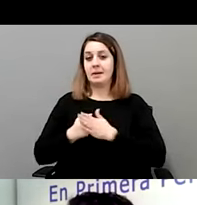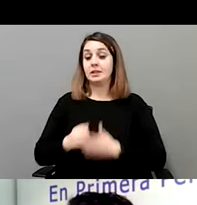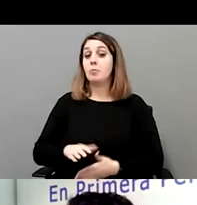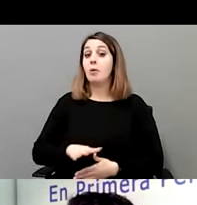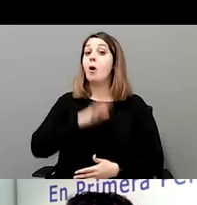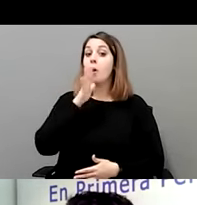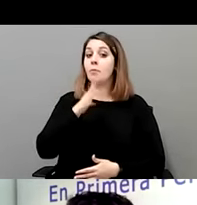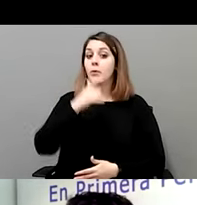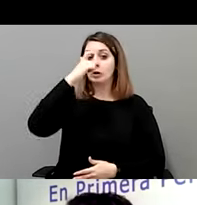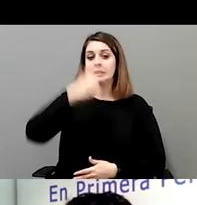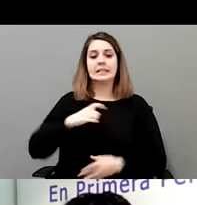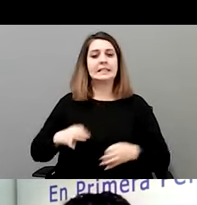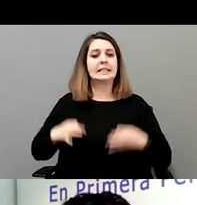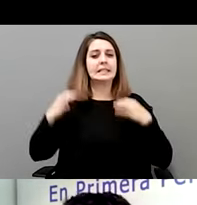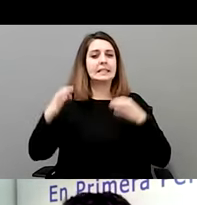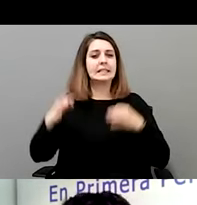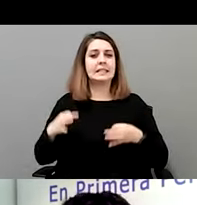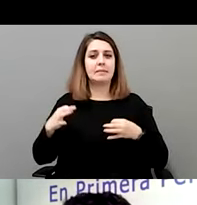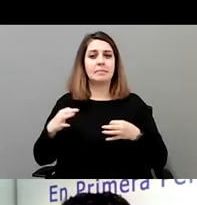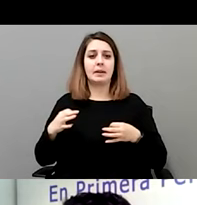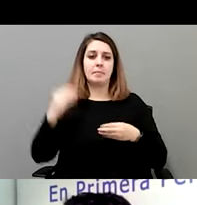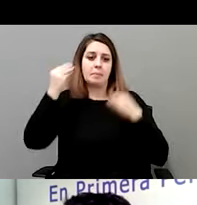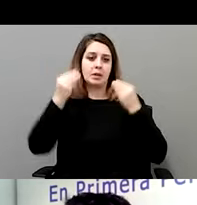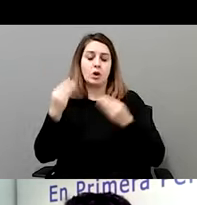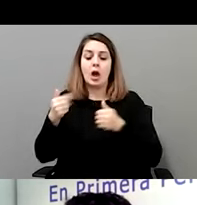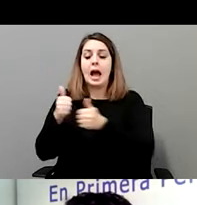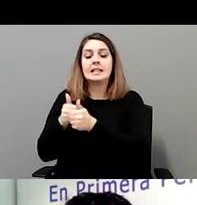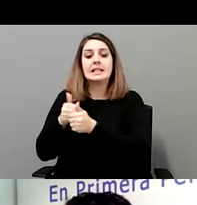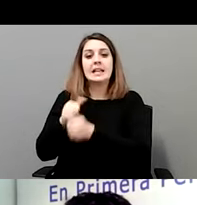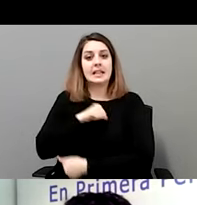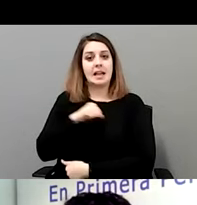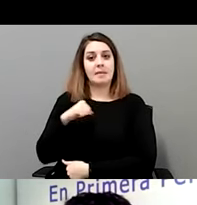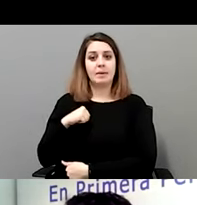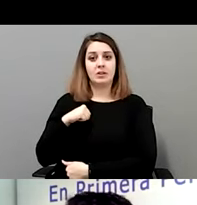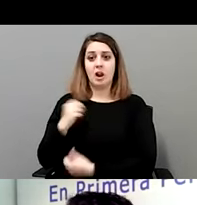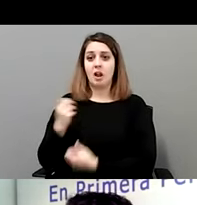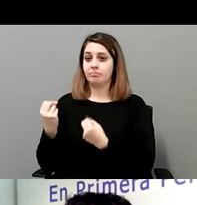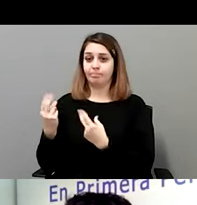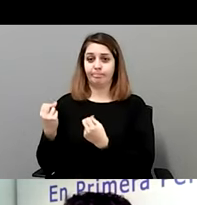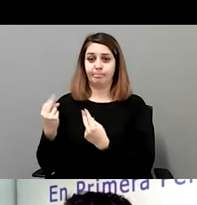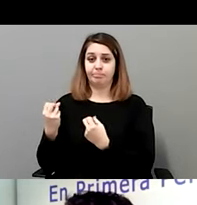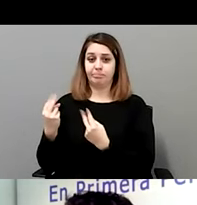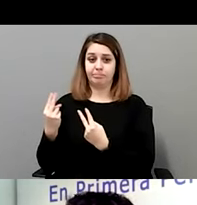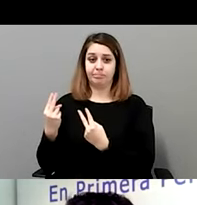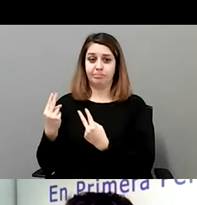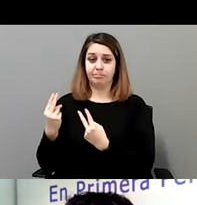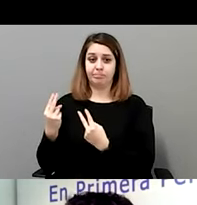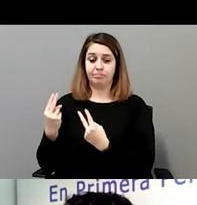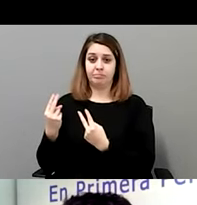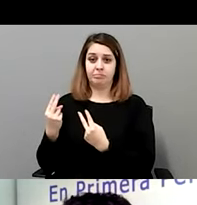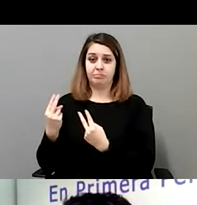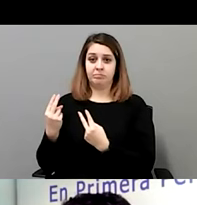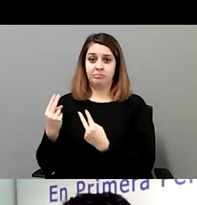yo digo siempre que la asistencia personal no sirve para nada, por